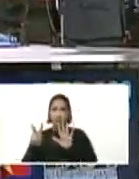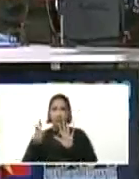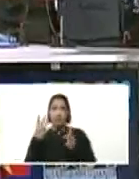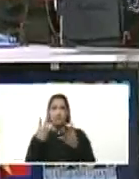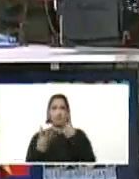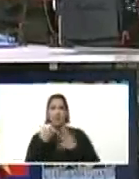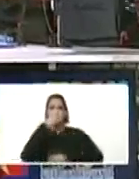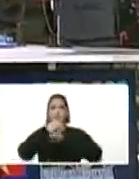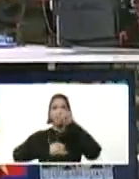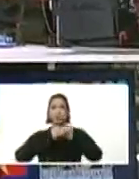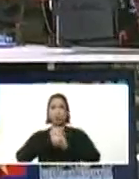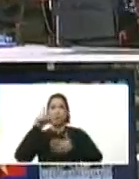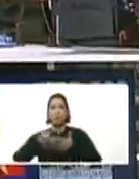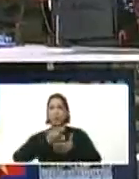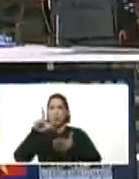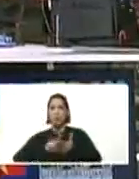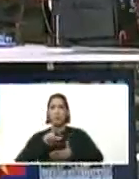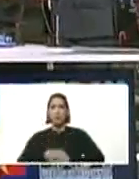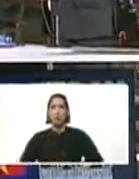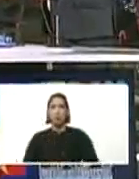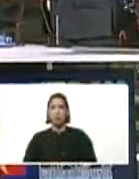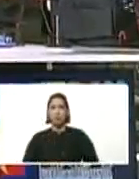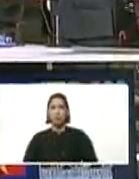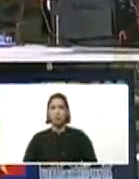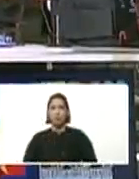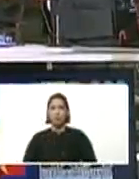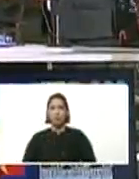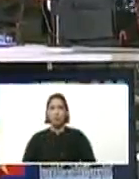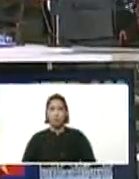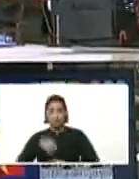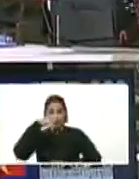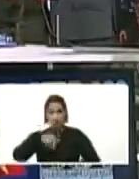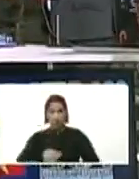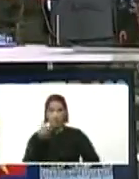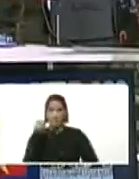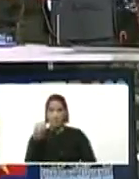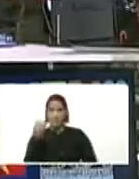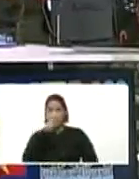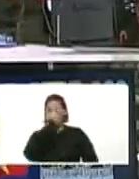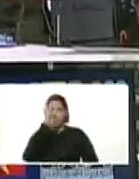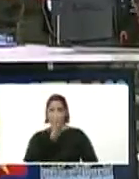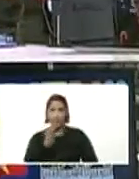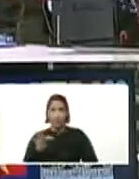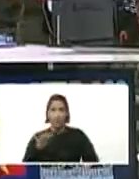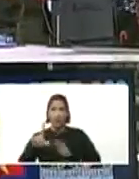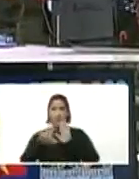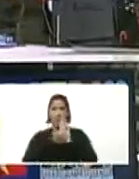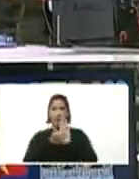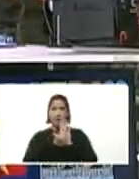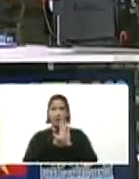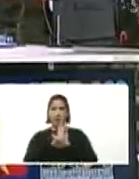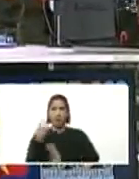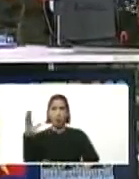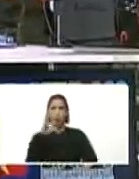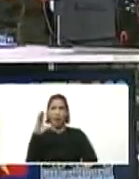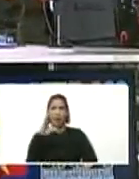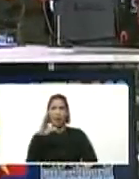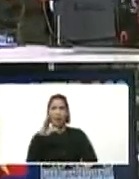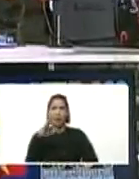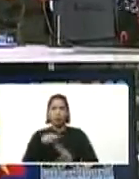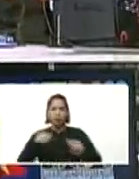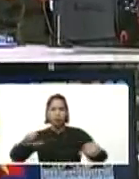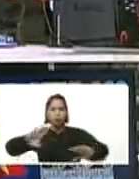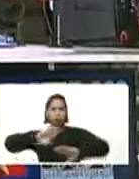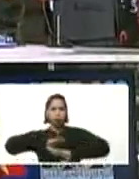de la Feria Internacional del Libro, acá en el Palacio Federal Legislativo, Caracas,